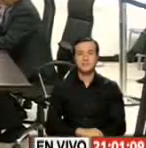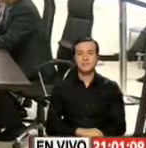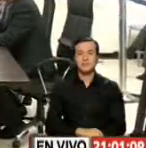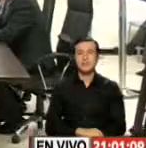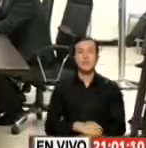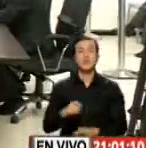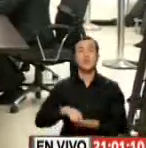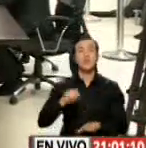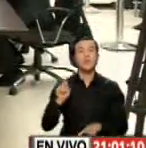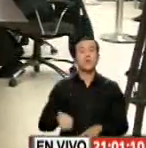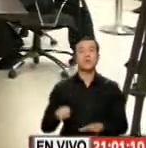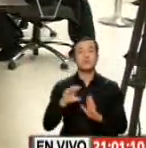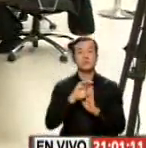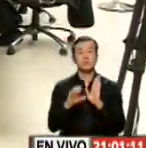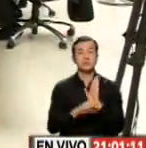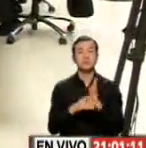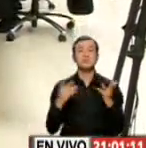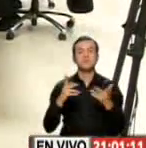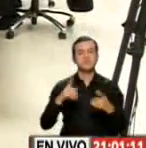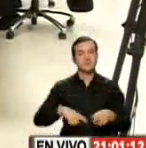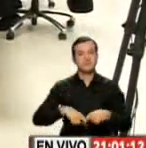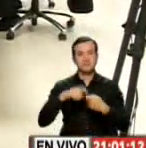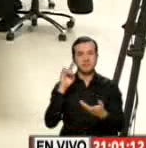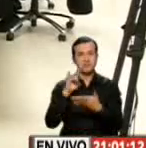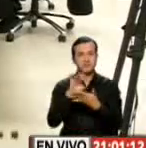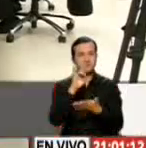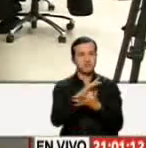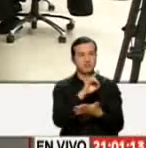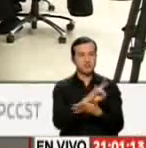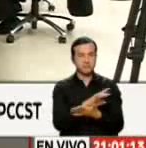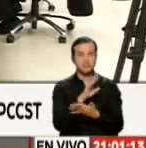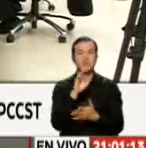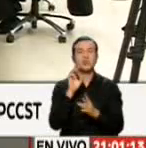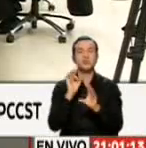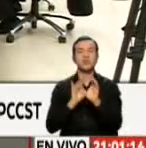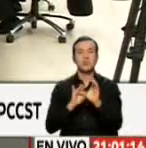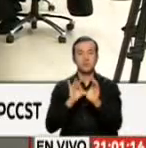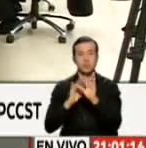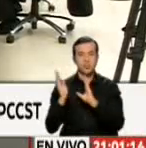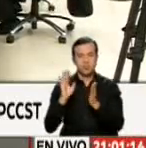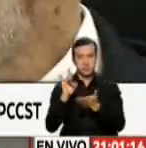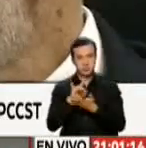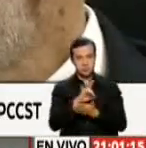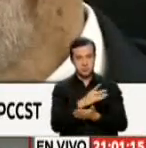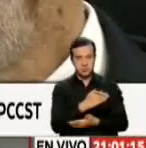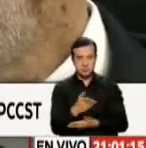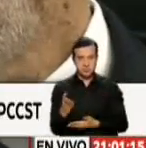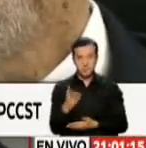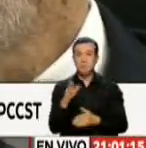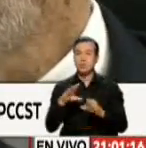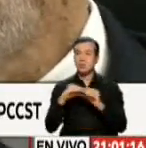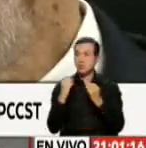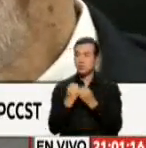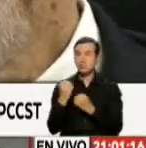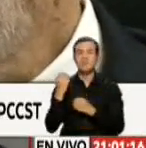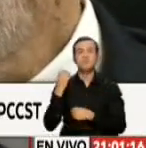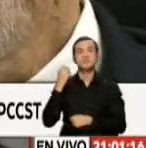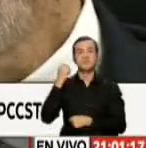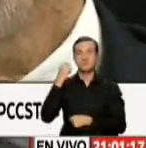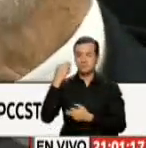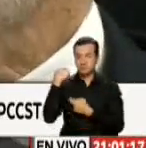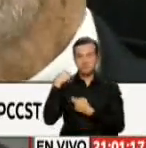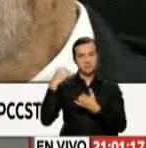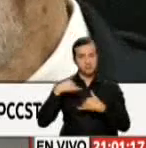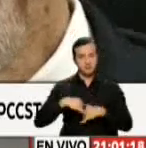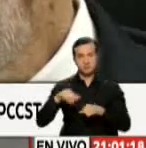Los jueces constitucionales fueron cesados por el Consejo de Participación Ciudadana Transitorio, organismo que defendió su